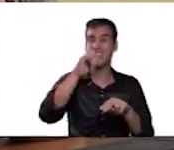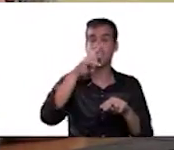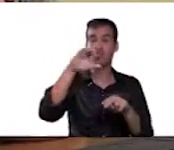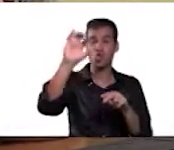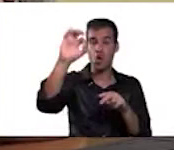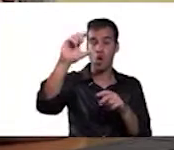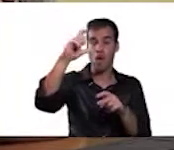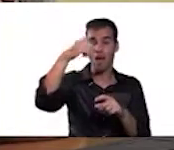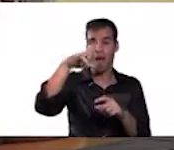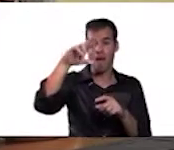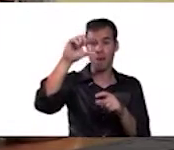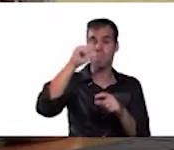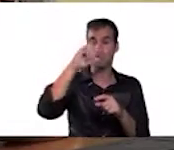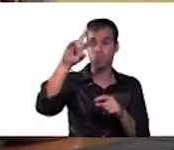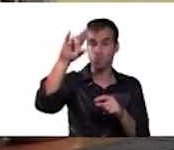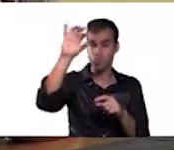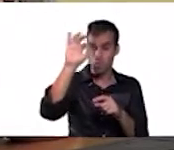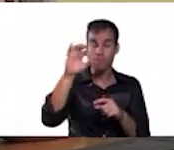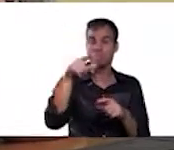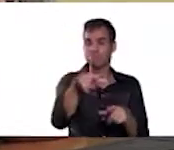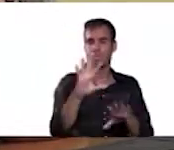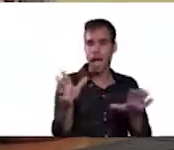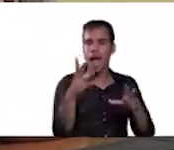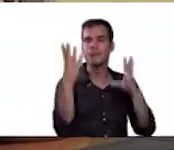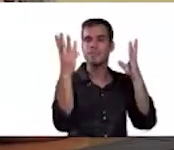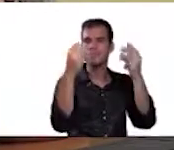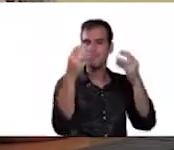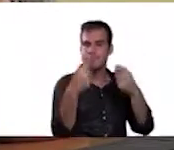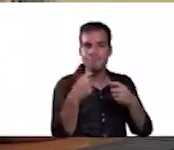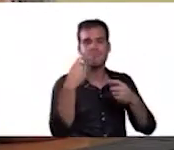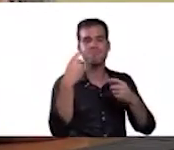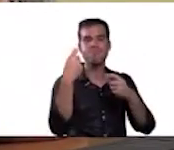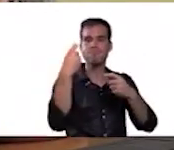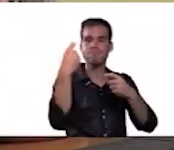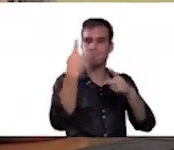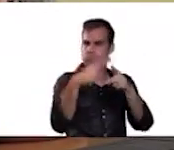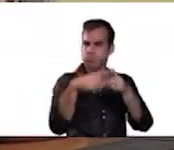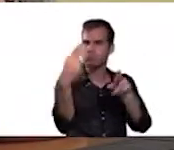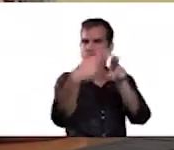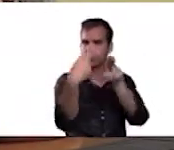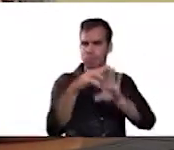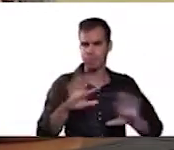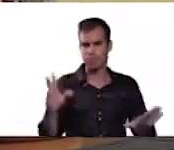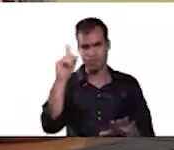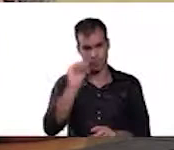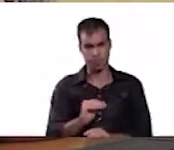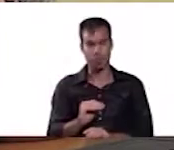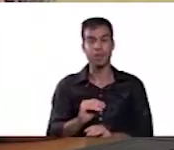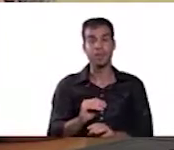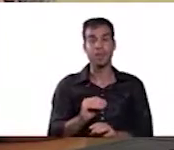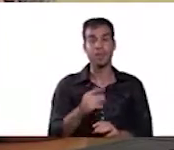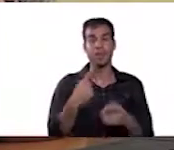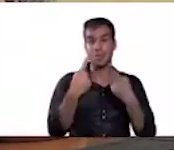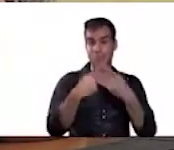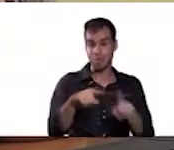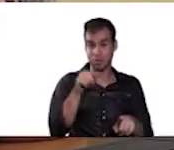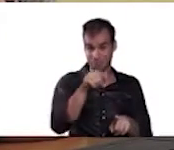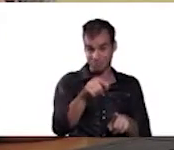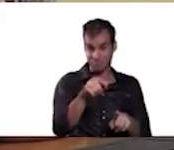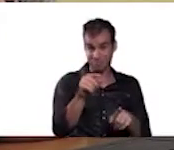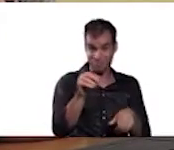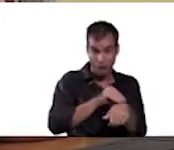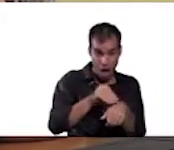e identificar homólogos, saben formular e identificar isómeros. Y el contenido referente a los alcoholes